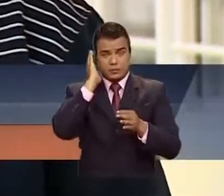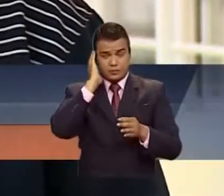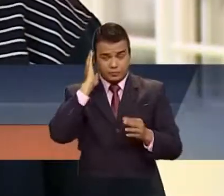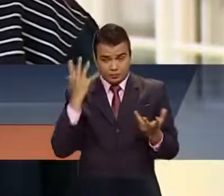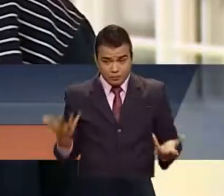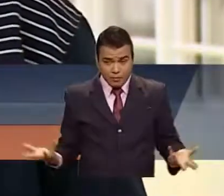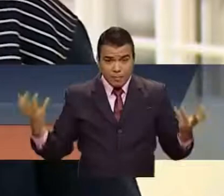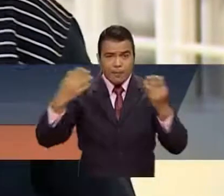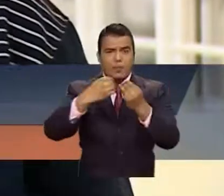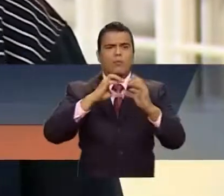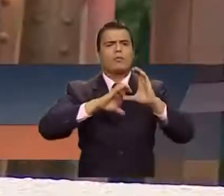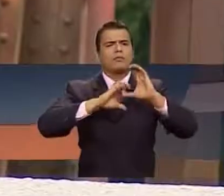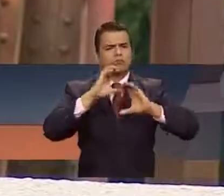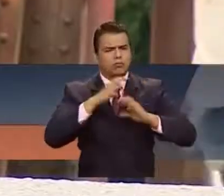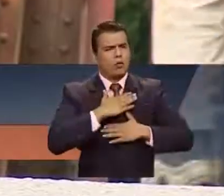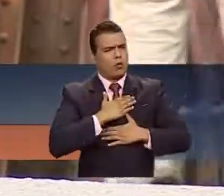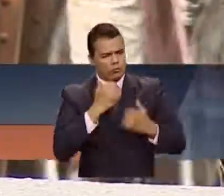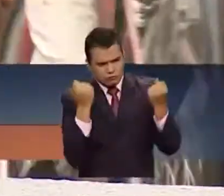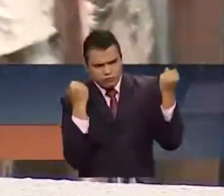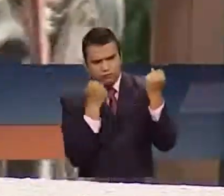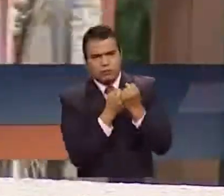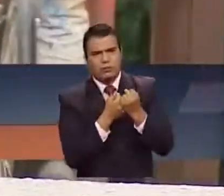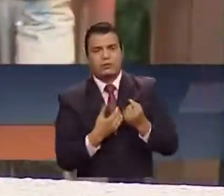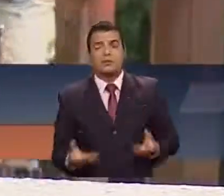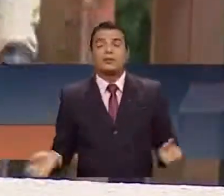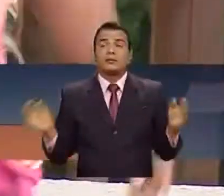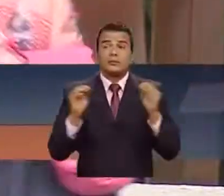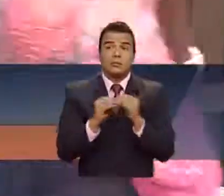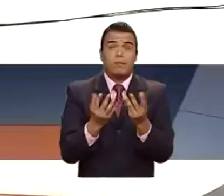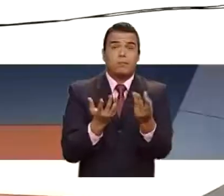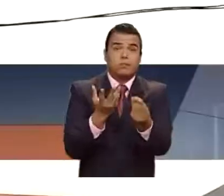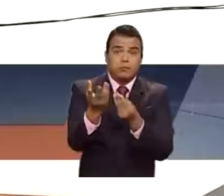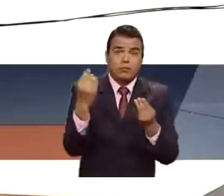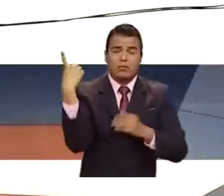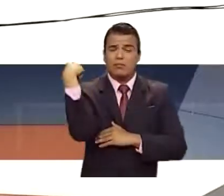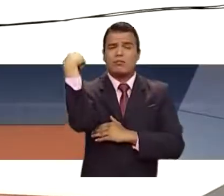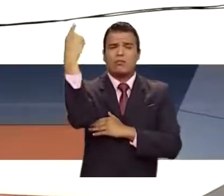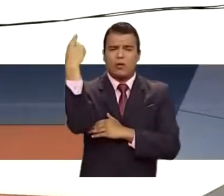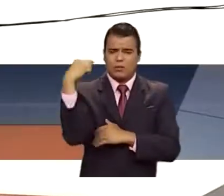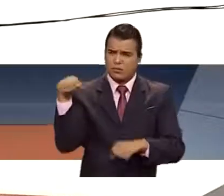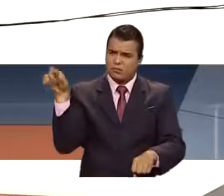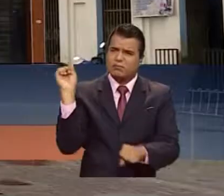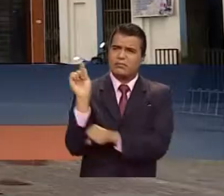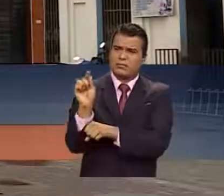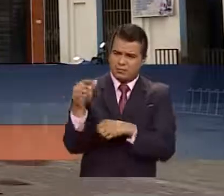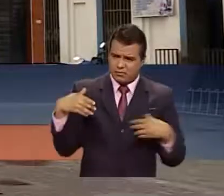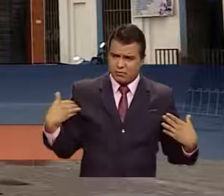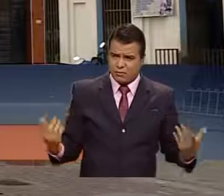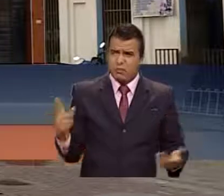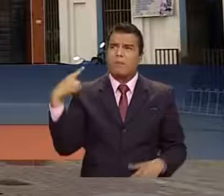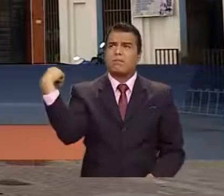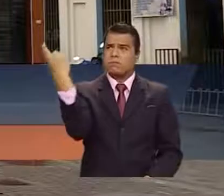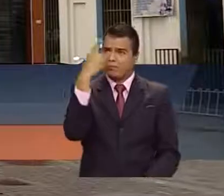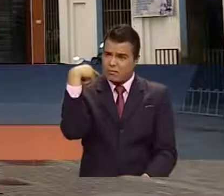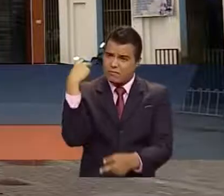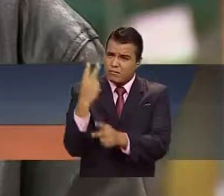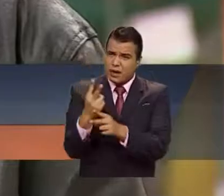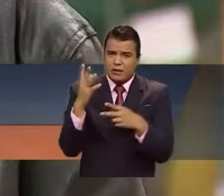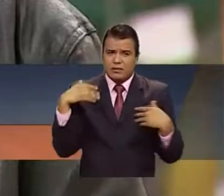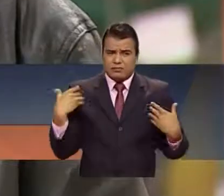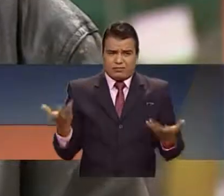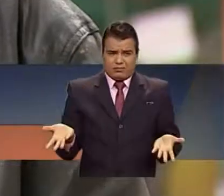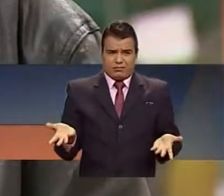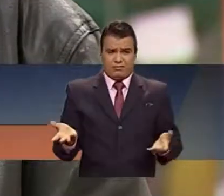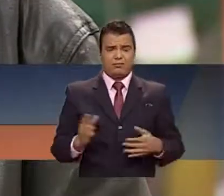nos está generando todo lo apoyo necesario mientras tanto algunos sectores políticos del municipio critican las condiciones de inseguridad en la población y